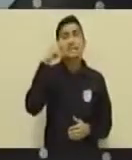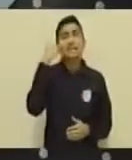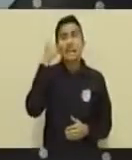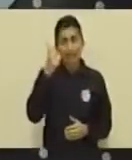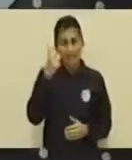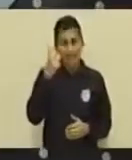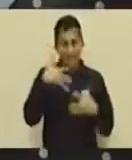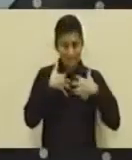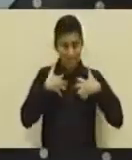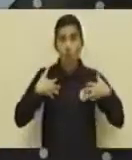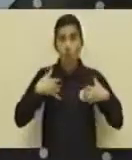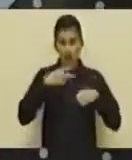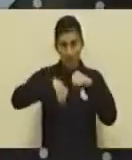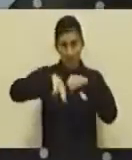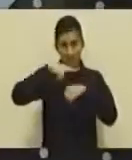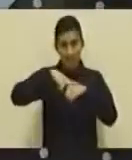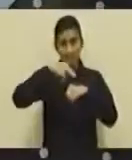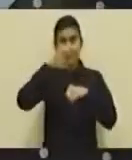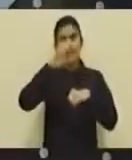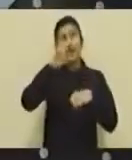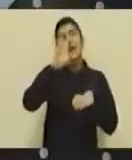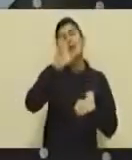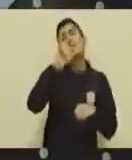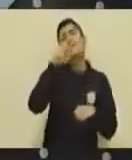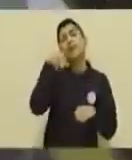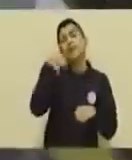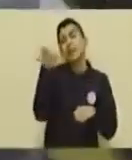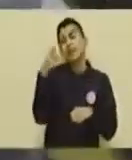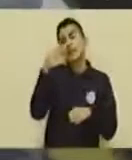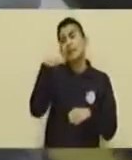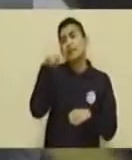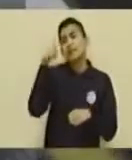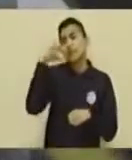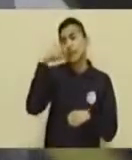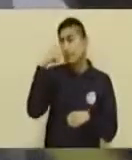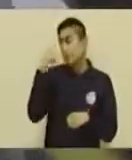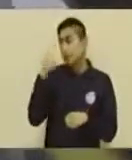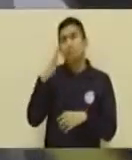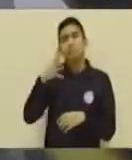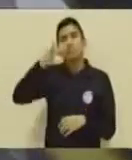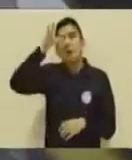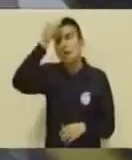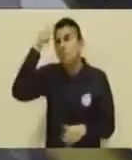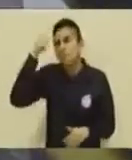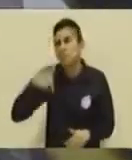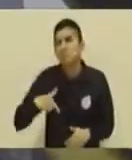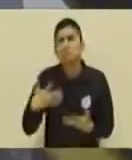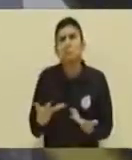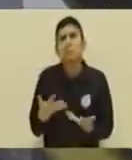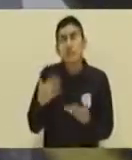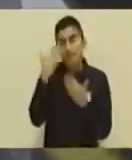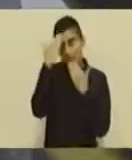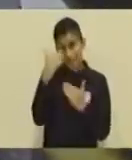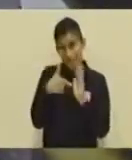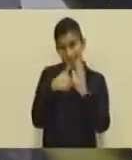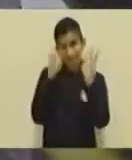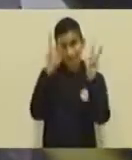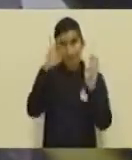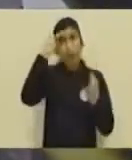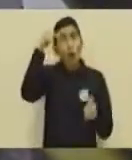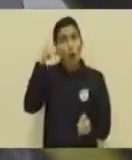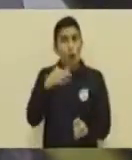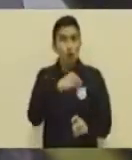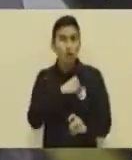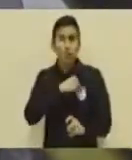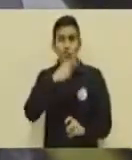Ciencias Naturales. Hoy nos acompaña Evelyn Zapata. Evelyn, un placer tenerla por acá. ¿Qué vamos a aprender hoy? Gracias, André. El día